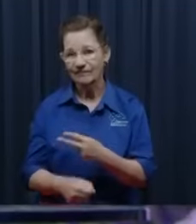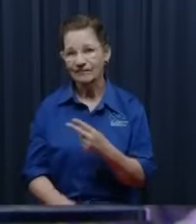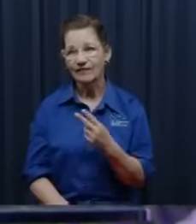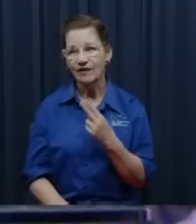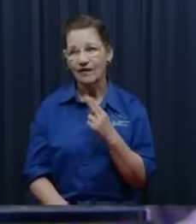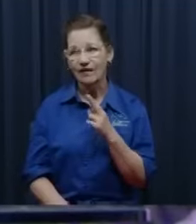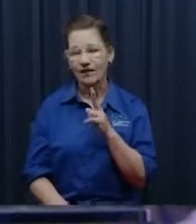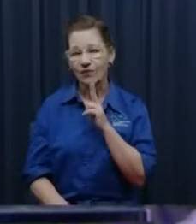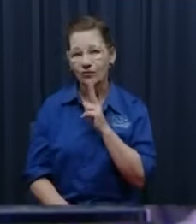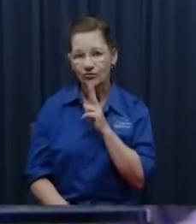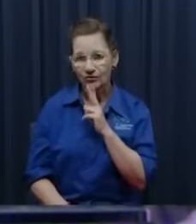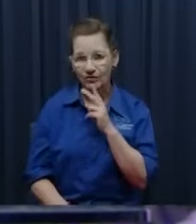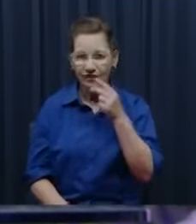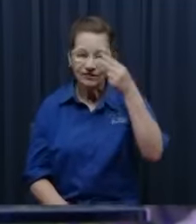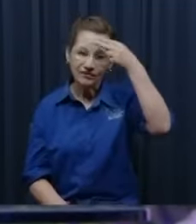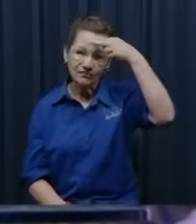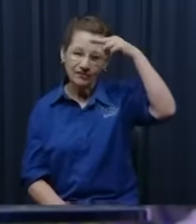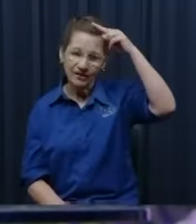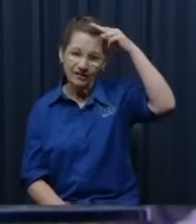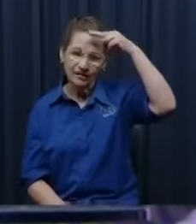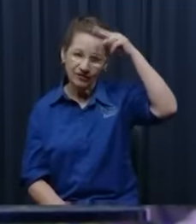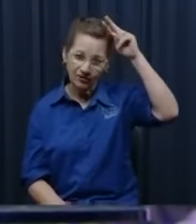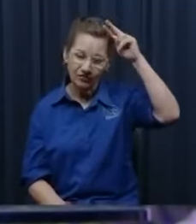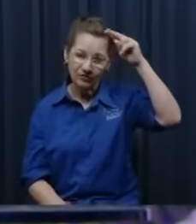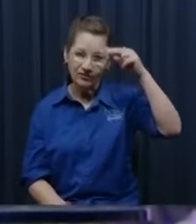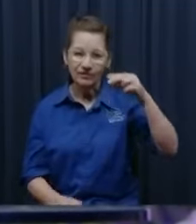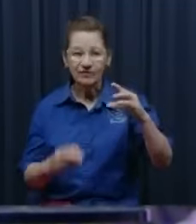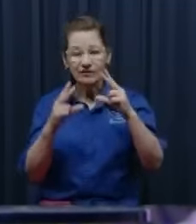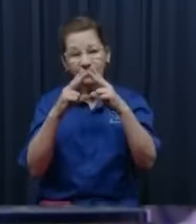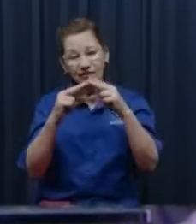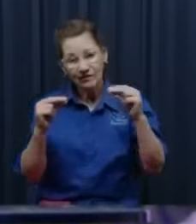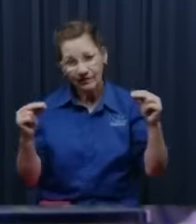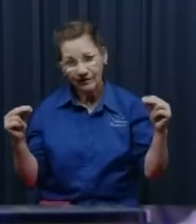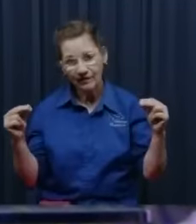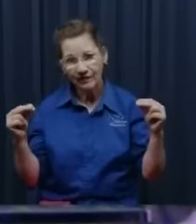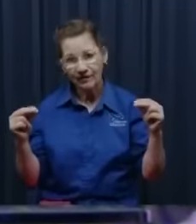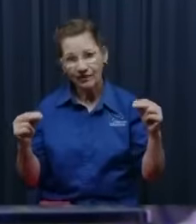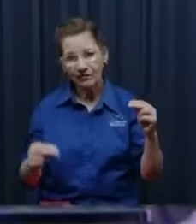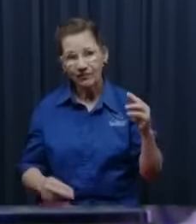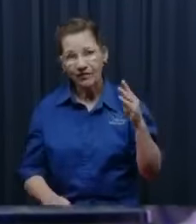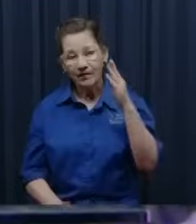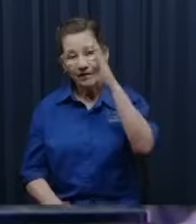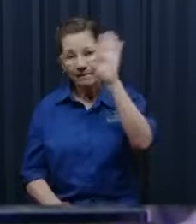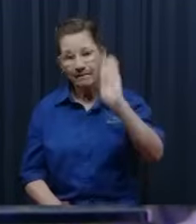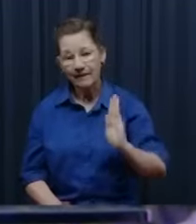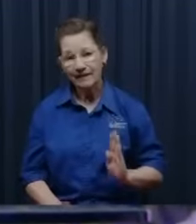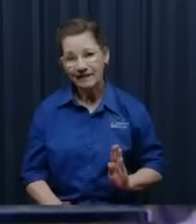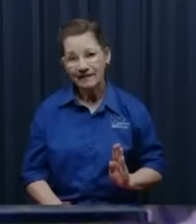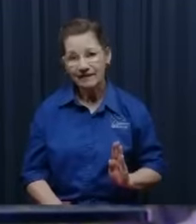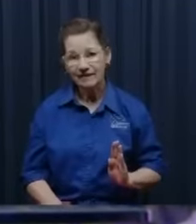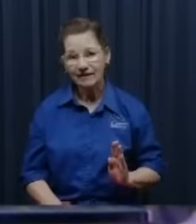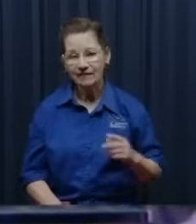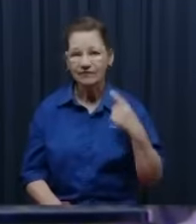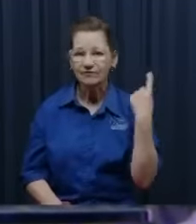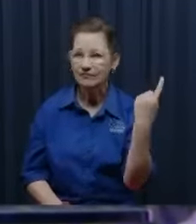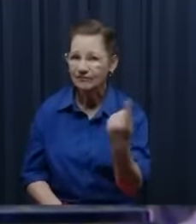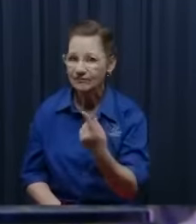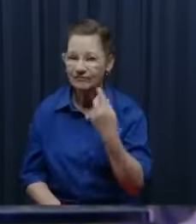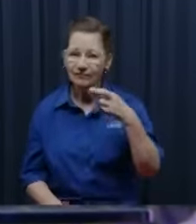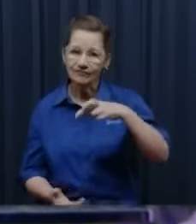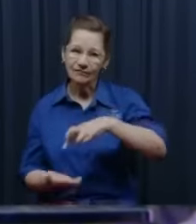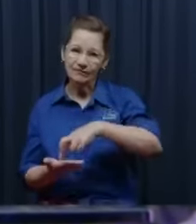Honduras México Nicaragua Belice y todos los países